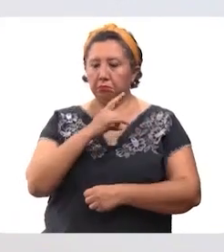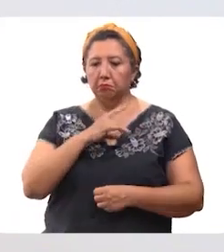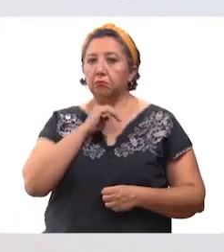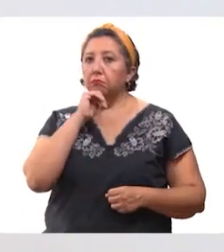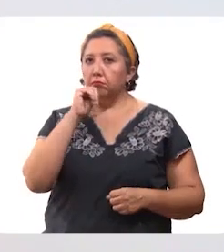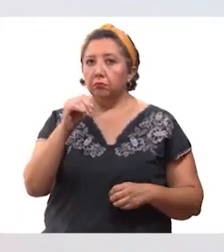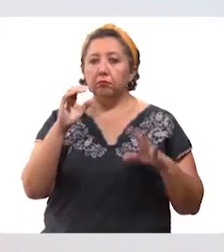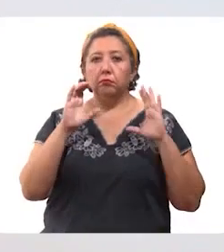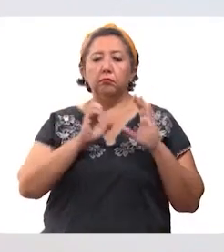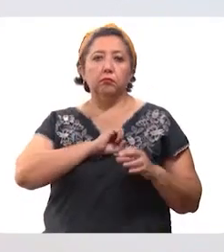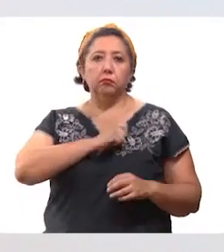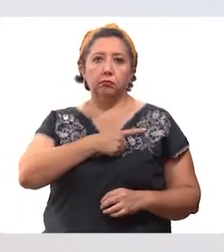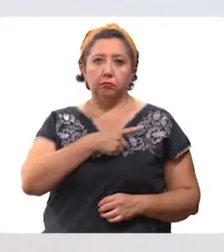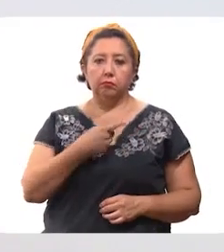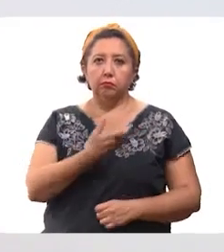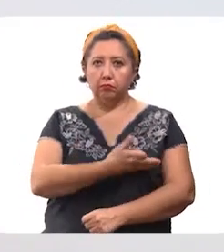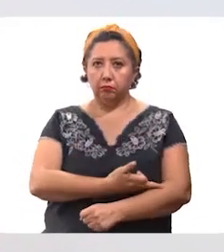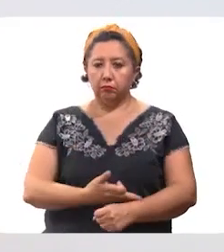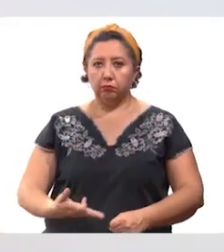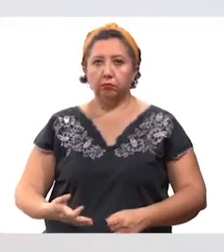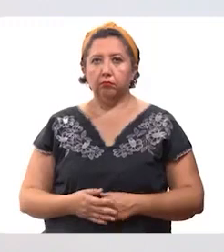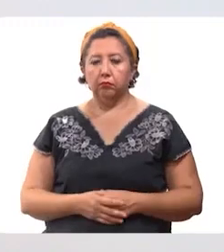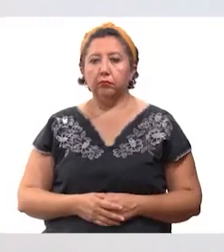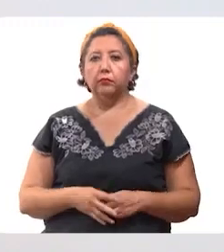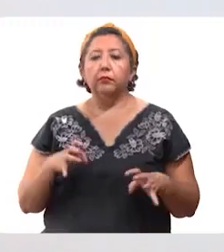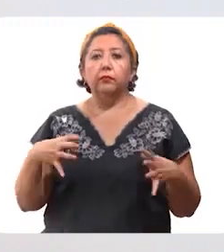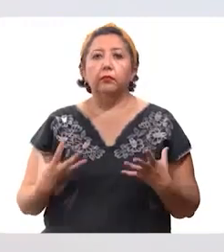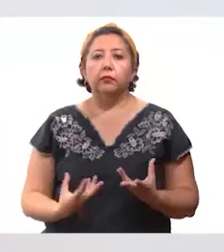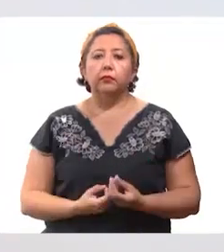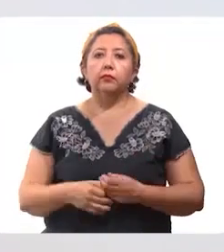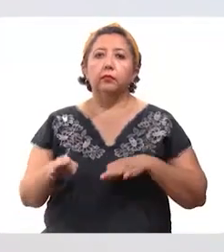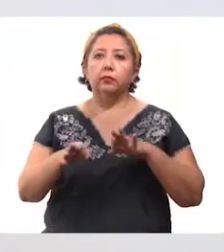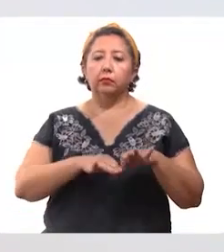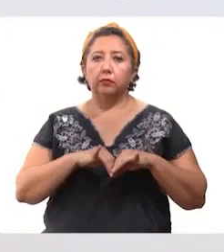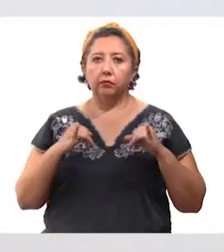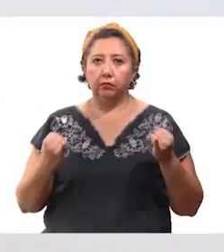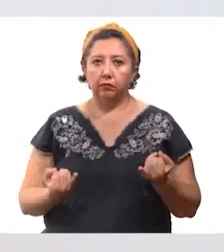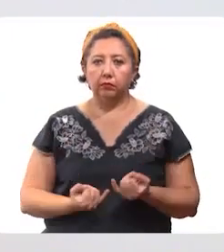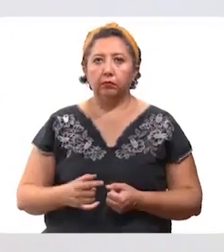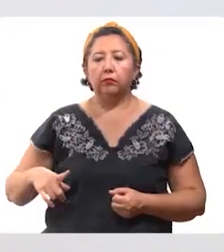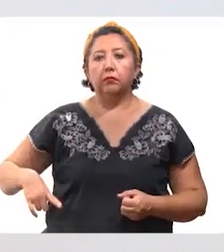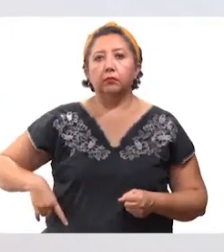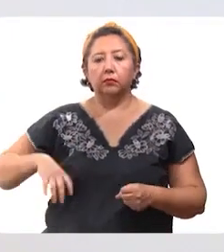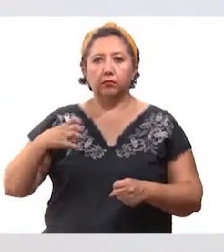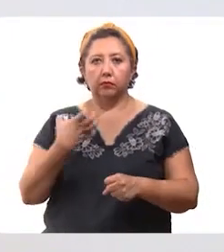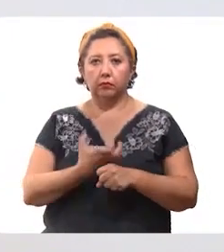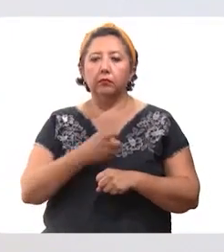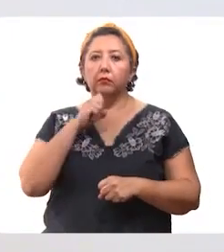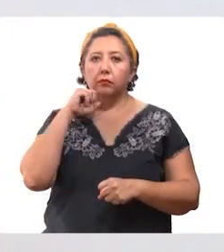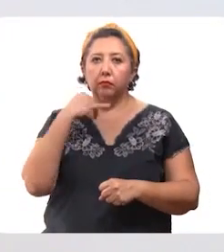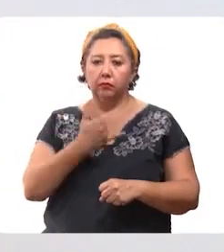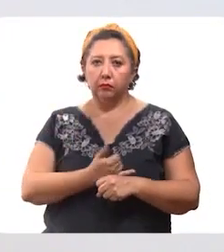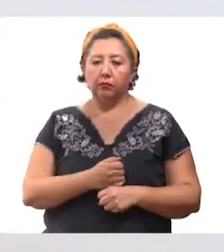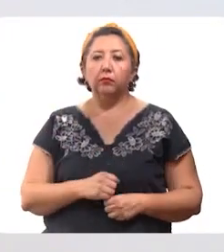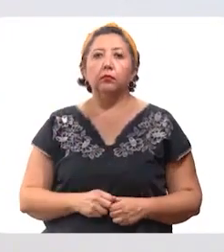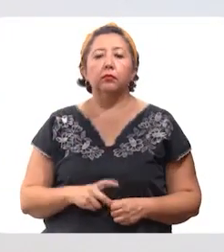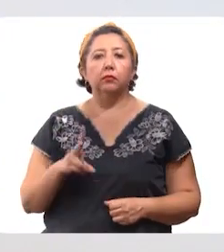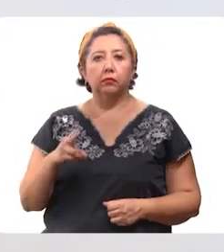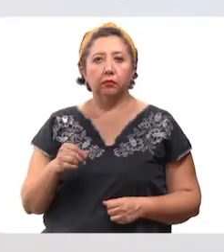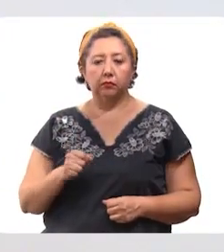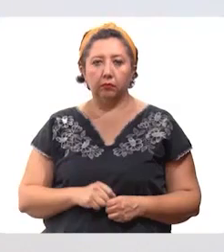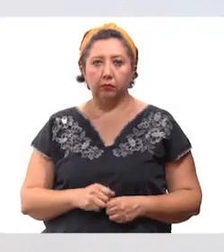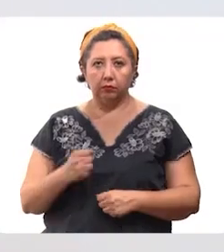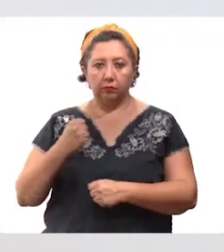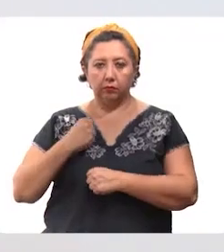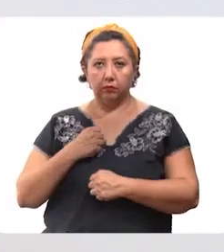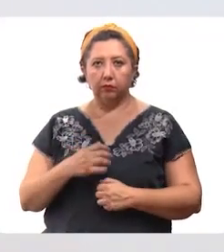temor para proteger nuestra salud y la de nuestras familias. Estamos trabajando de manera conjunta el Gobierno del Estado, la Secretaría del Bienestar y las